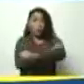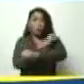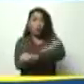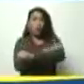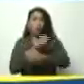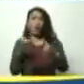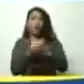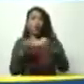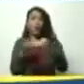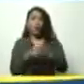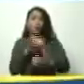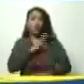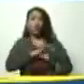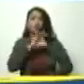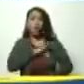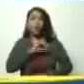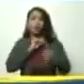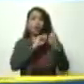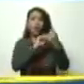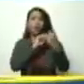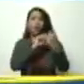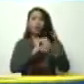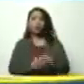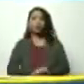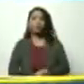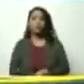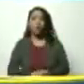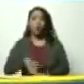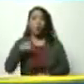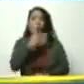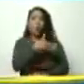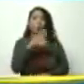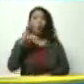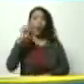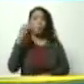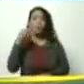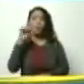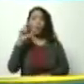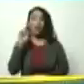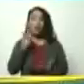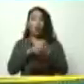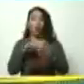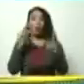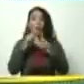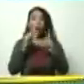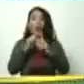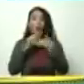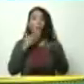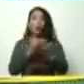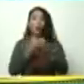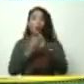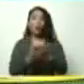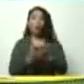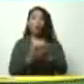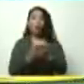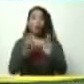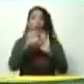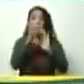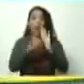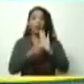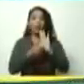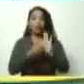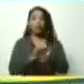de la comisión social de diálogo cuando Camila llegó y tomó la palabra hizo propuesta trajo documentos se quedaron locos